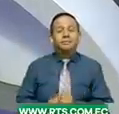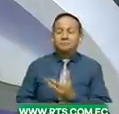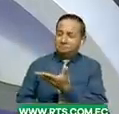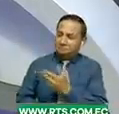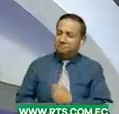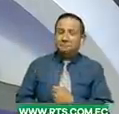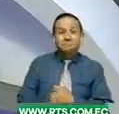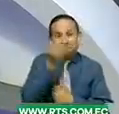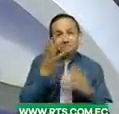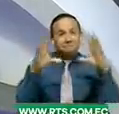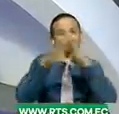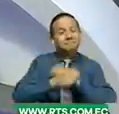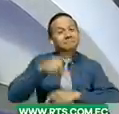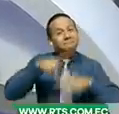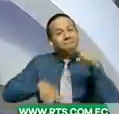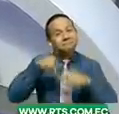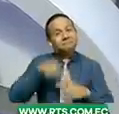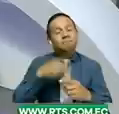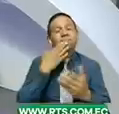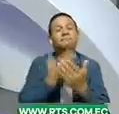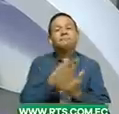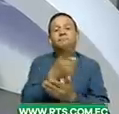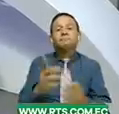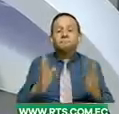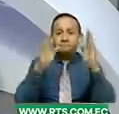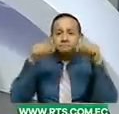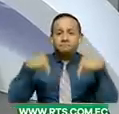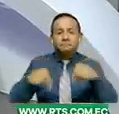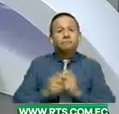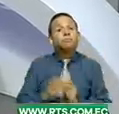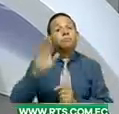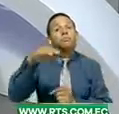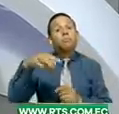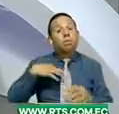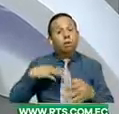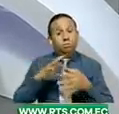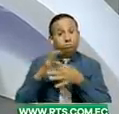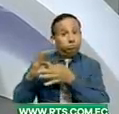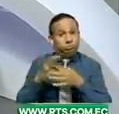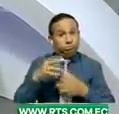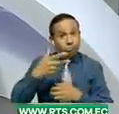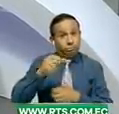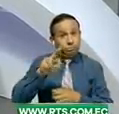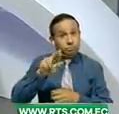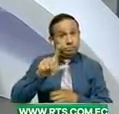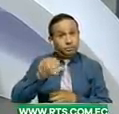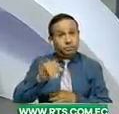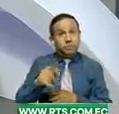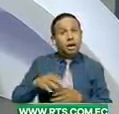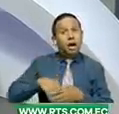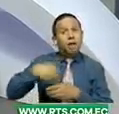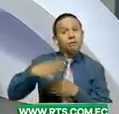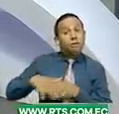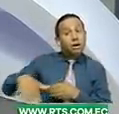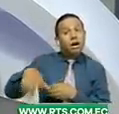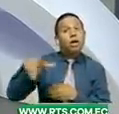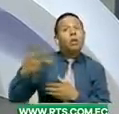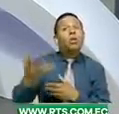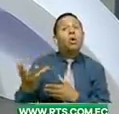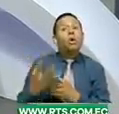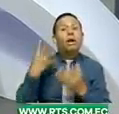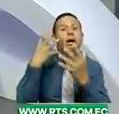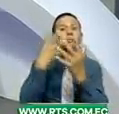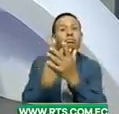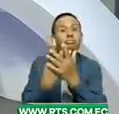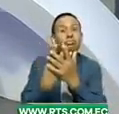buenas noches, amigos televidentes. Muchísimas gracias por acompañarnos. Y Charlie Pisa se encuentra en los exteriores de la penitenciaría del Litoral para reportar